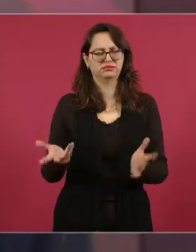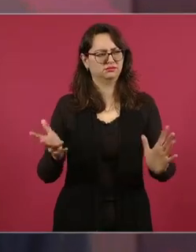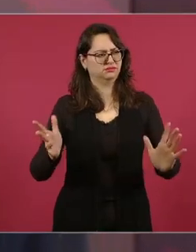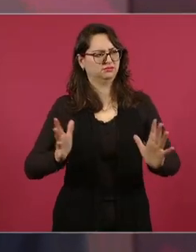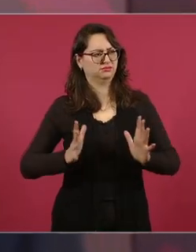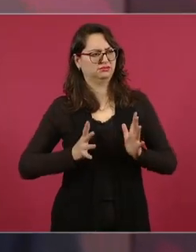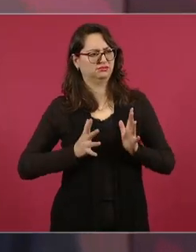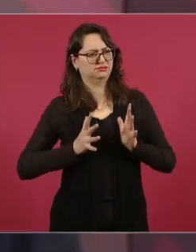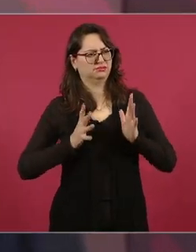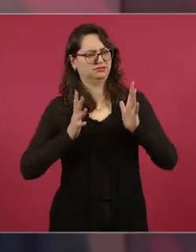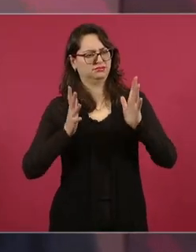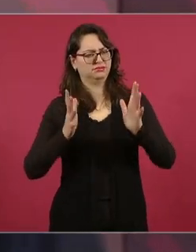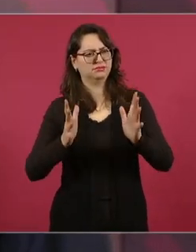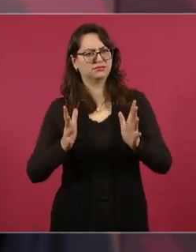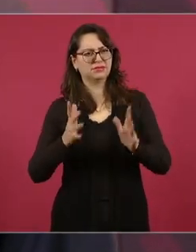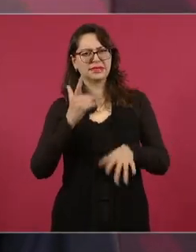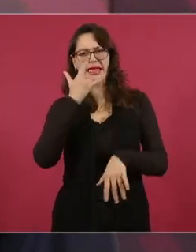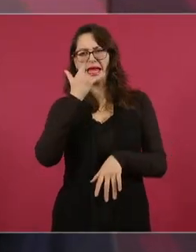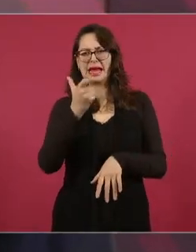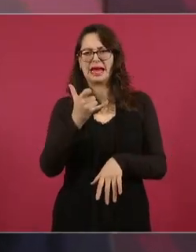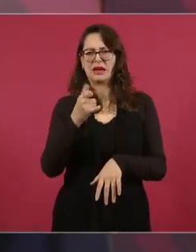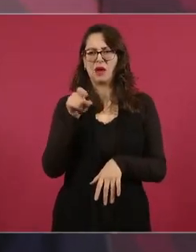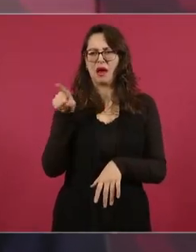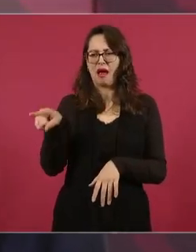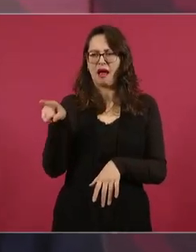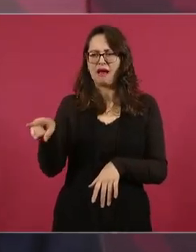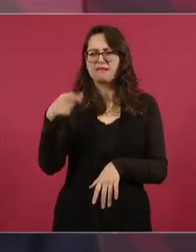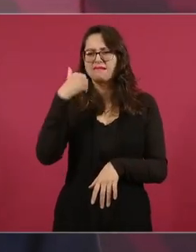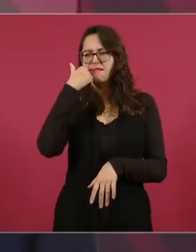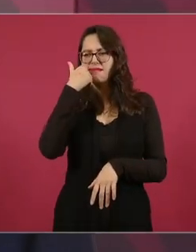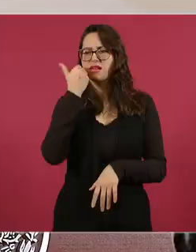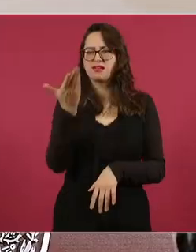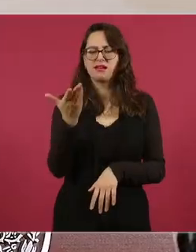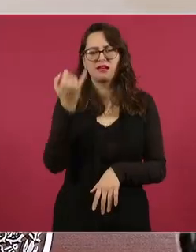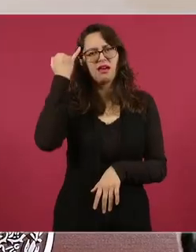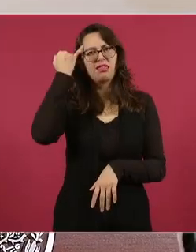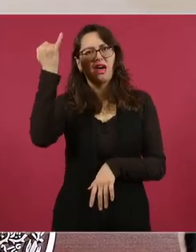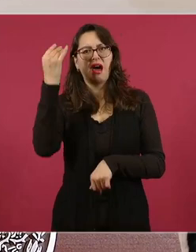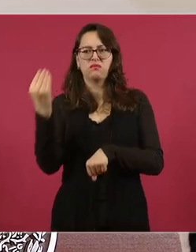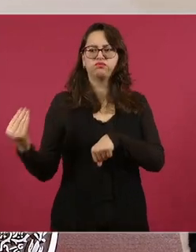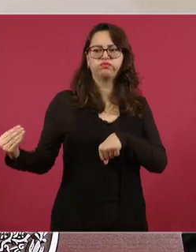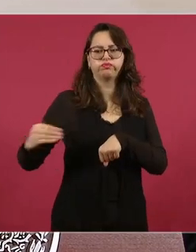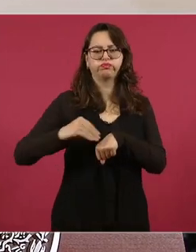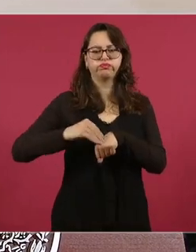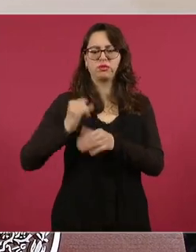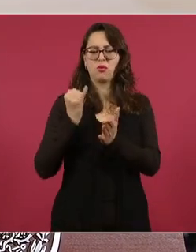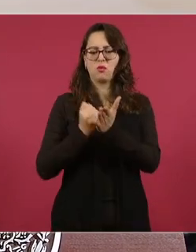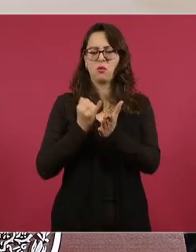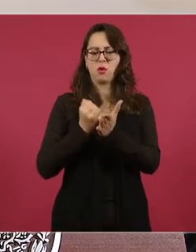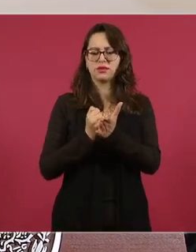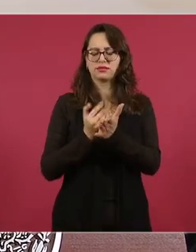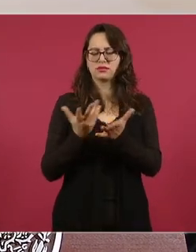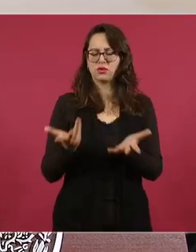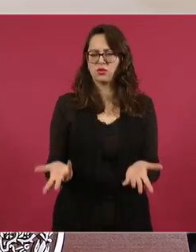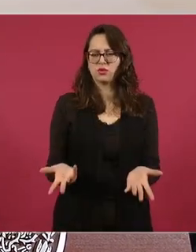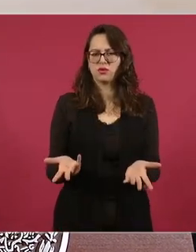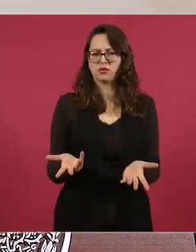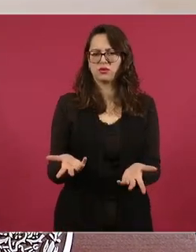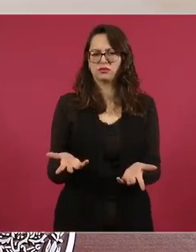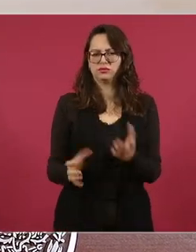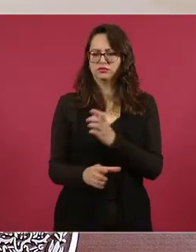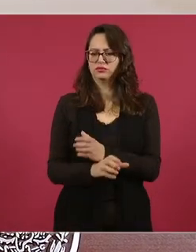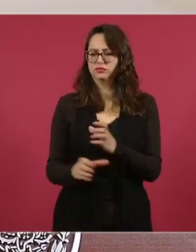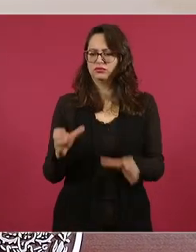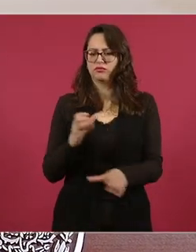se introducen a Estados